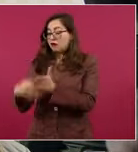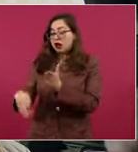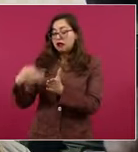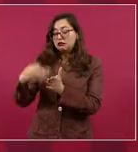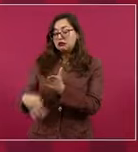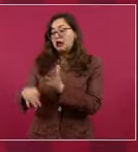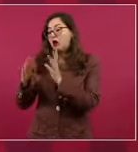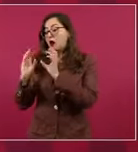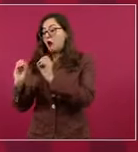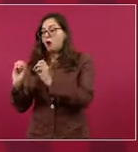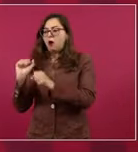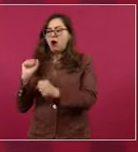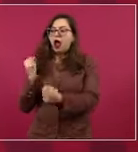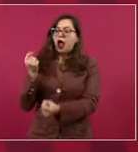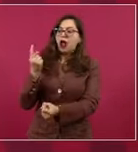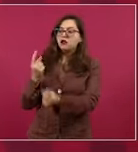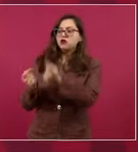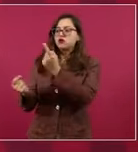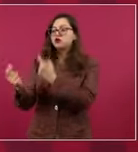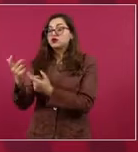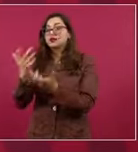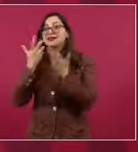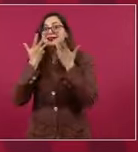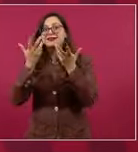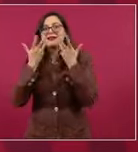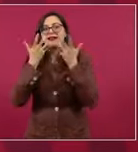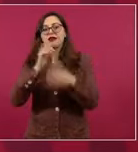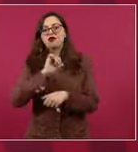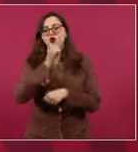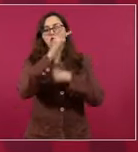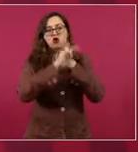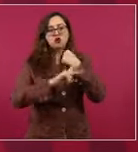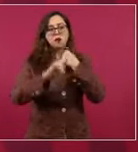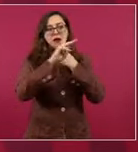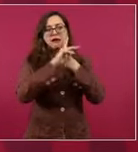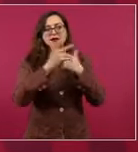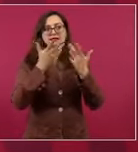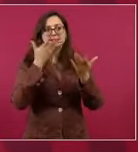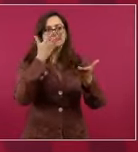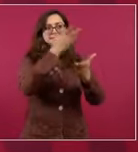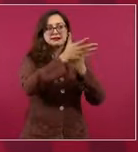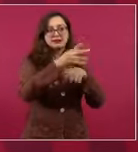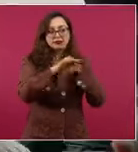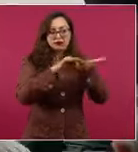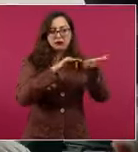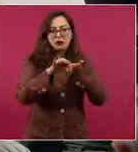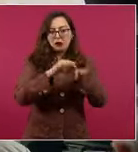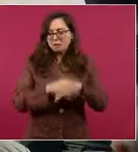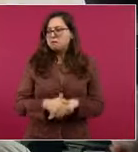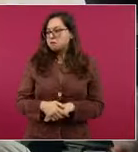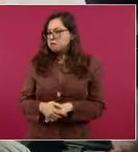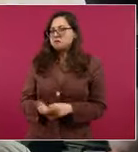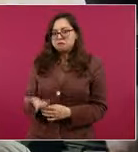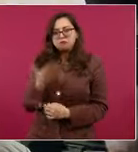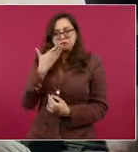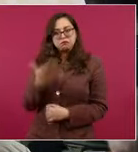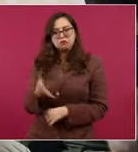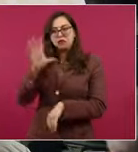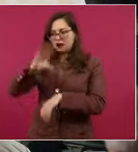ir a trabajar a otros países que lo puedan hacer de manera ordenada.